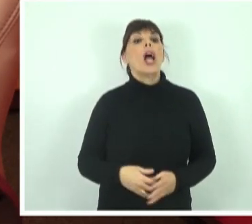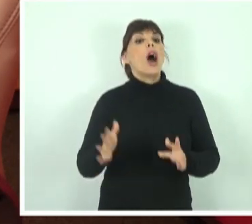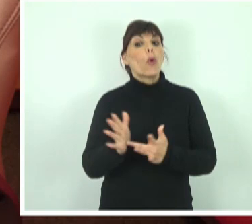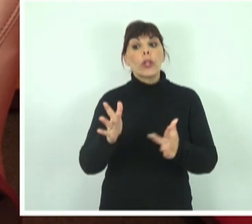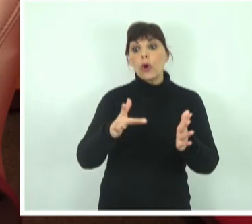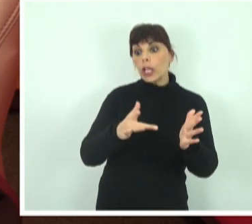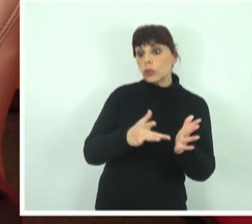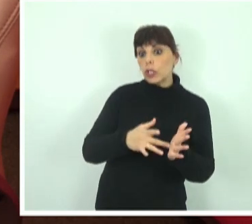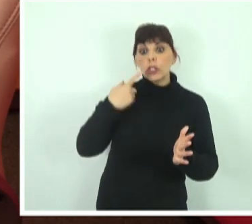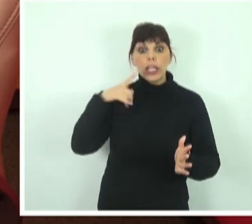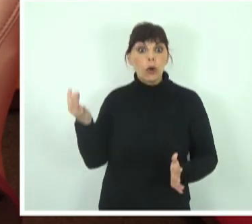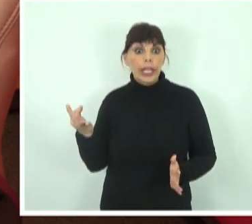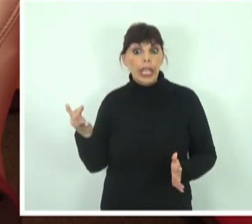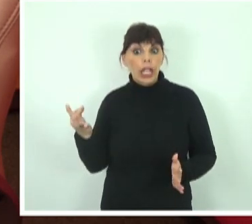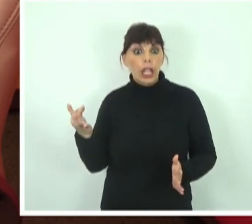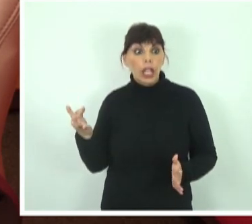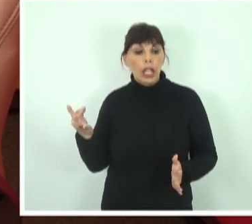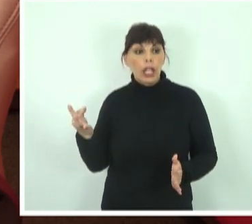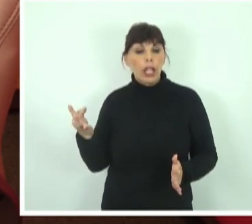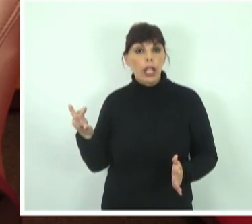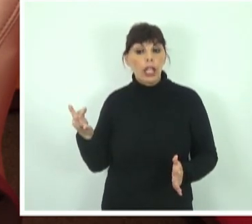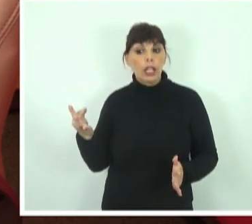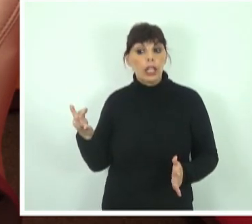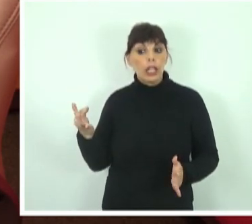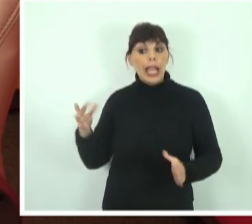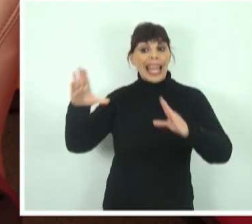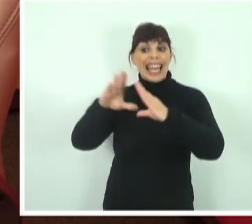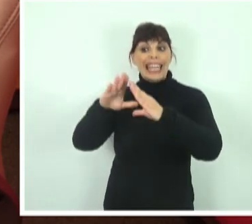una casa, a levantar oikodomeo,